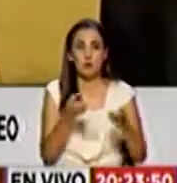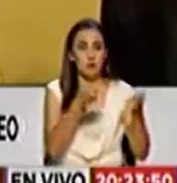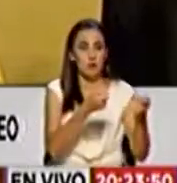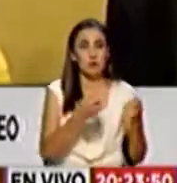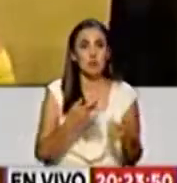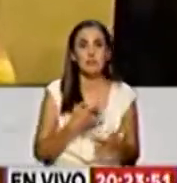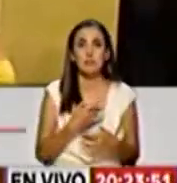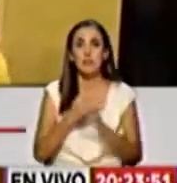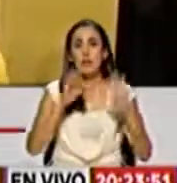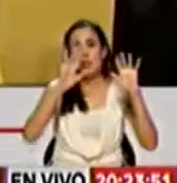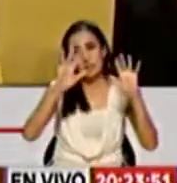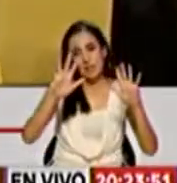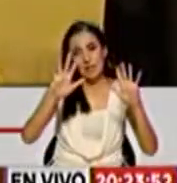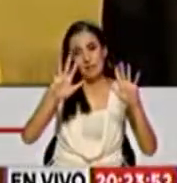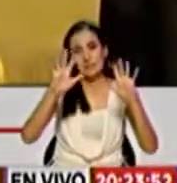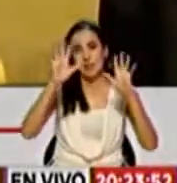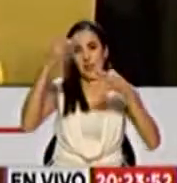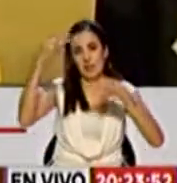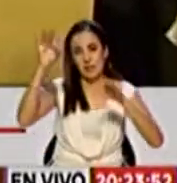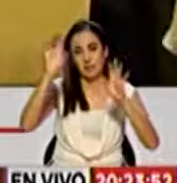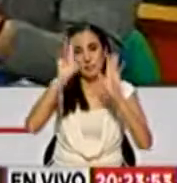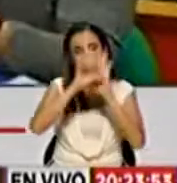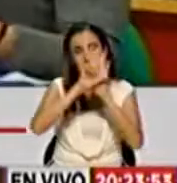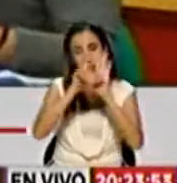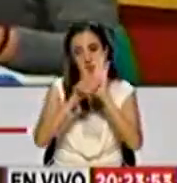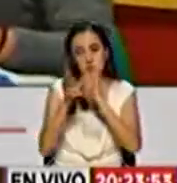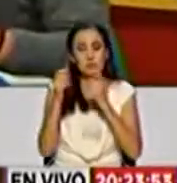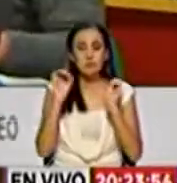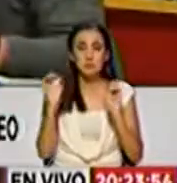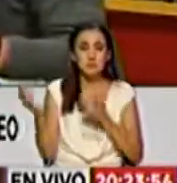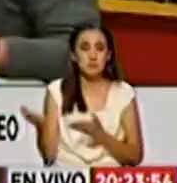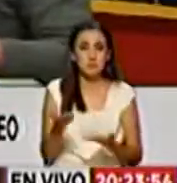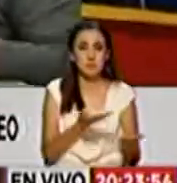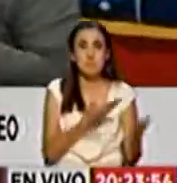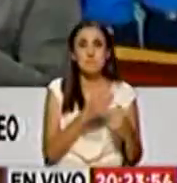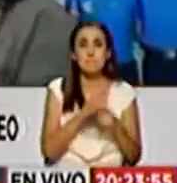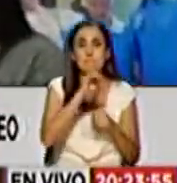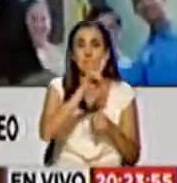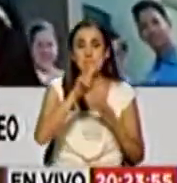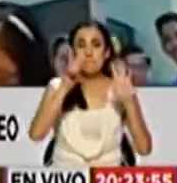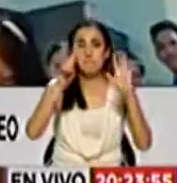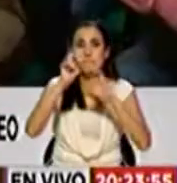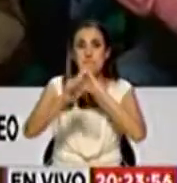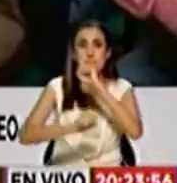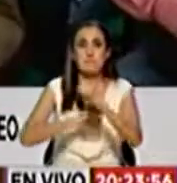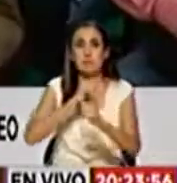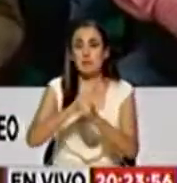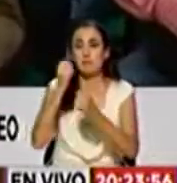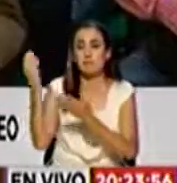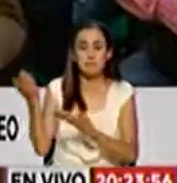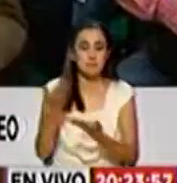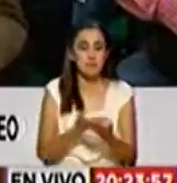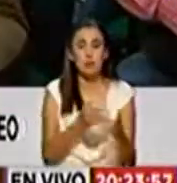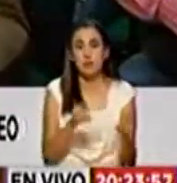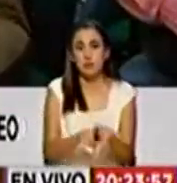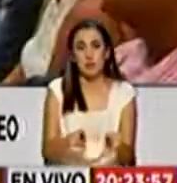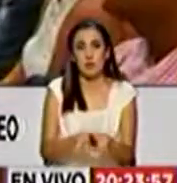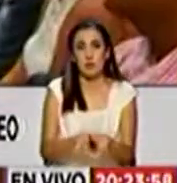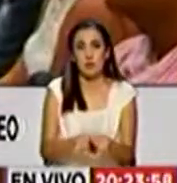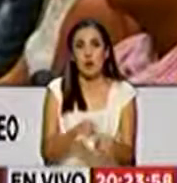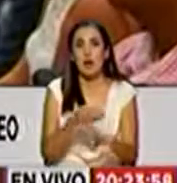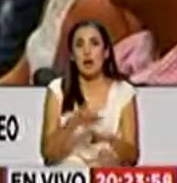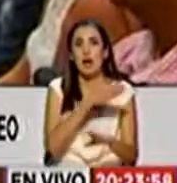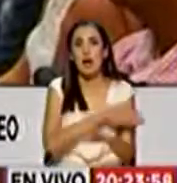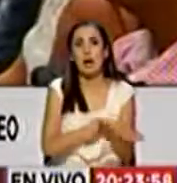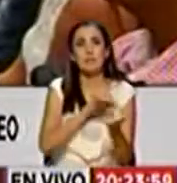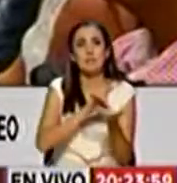unas 10 para poder dejar lo que más se pueda. Ney Delgado, de 27 años, llegó al mismo lugar, pues fue despedido